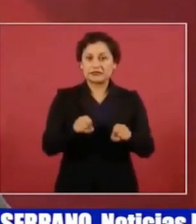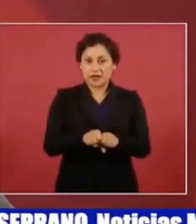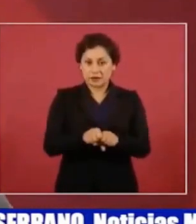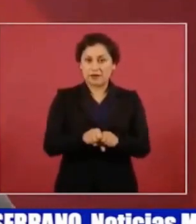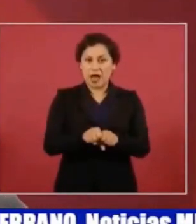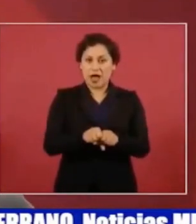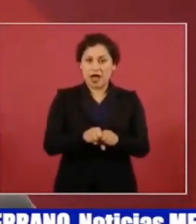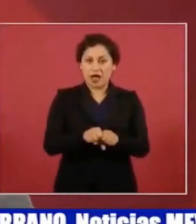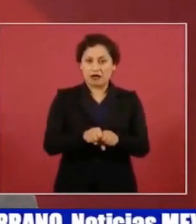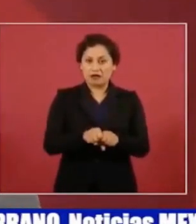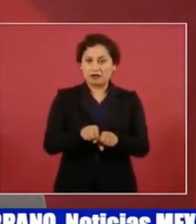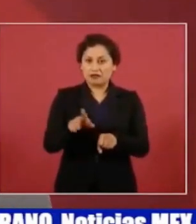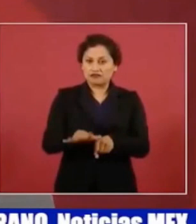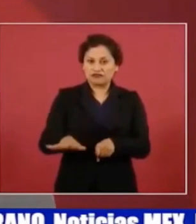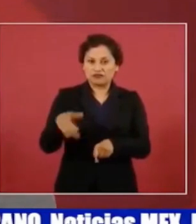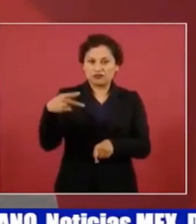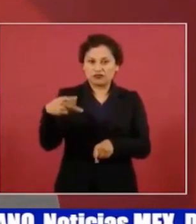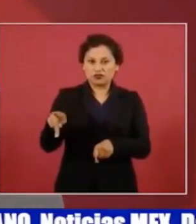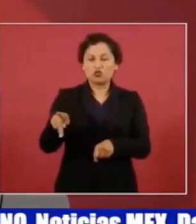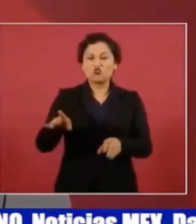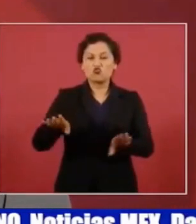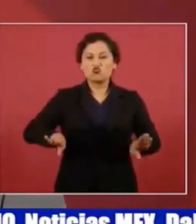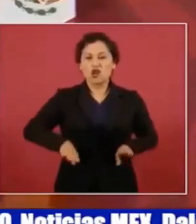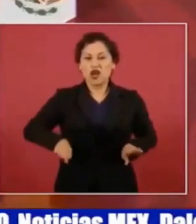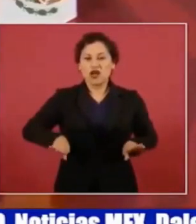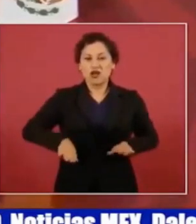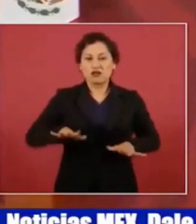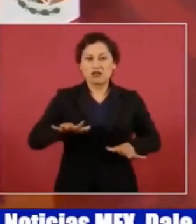de manipulación están en crisis.